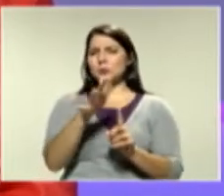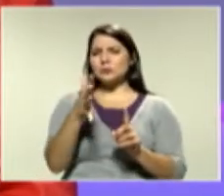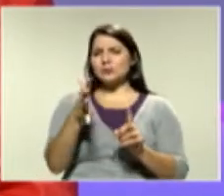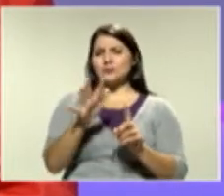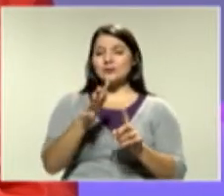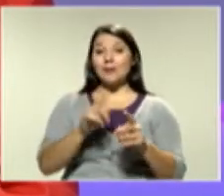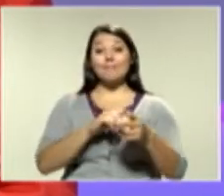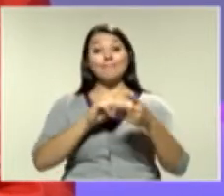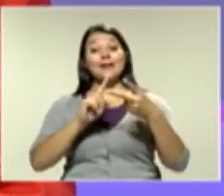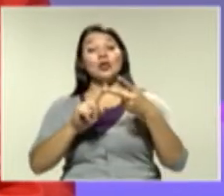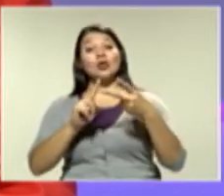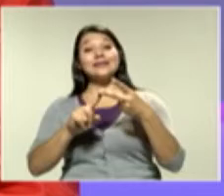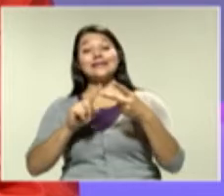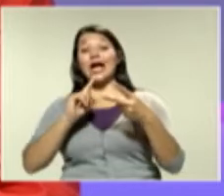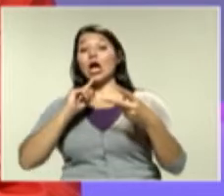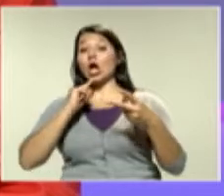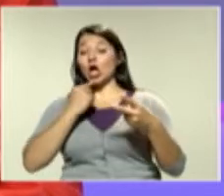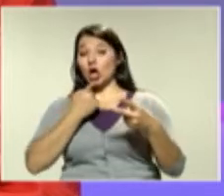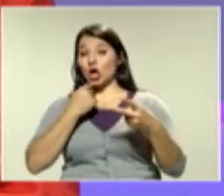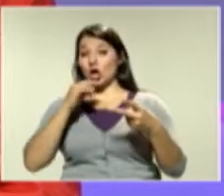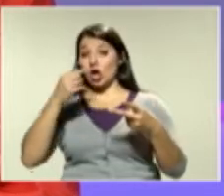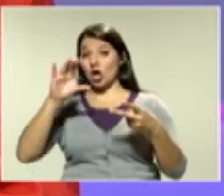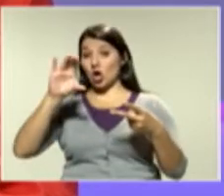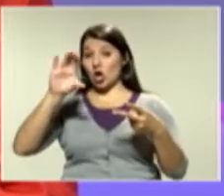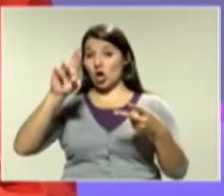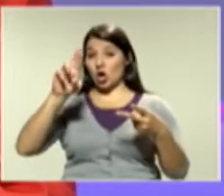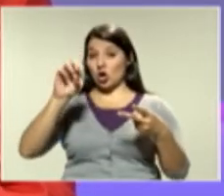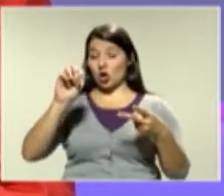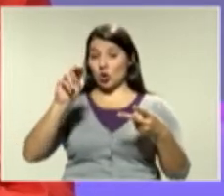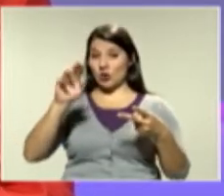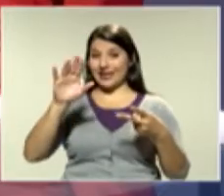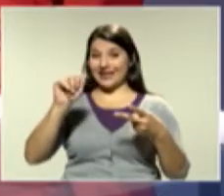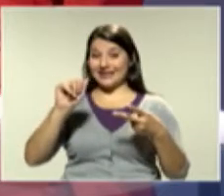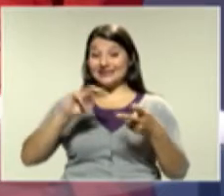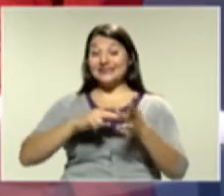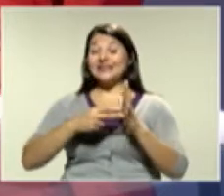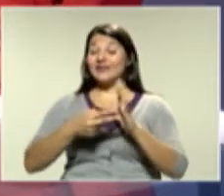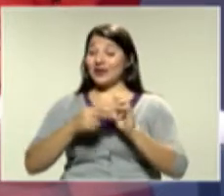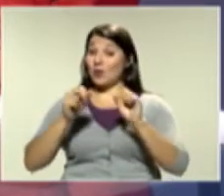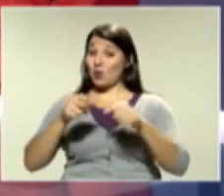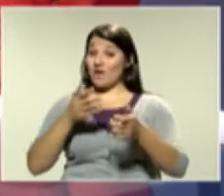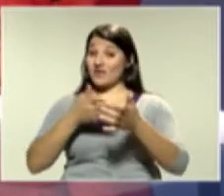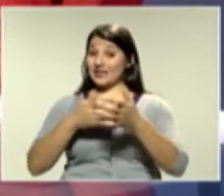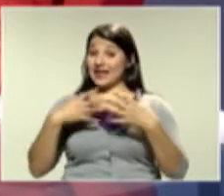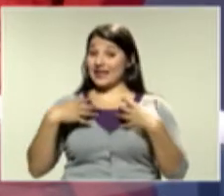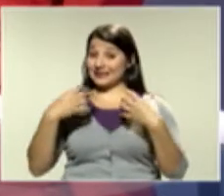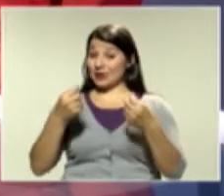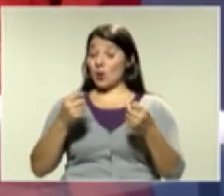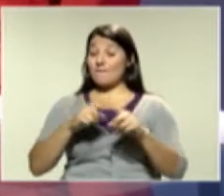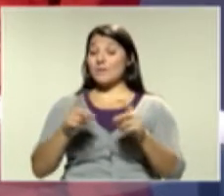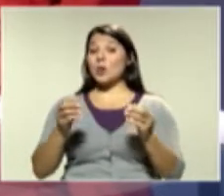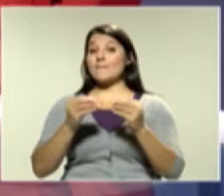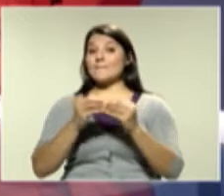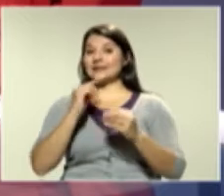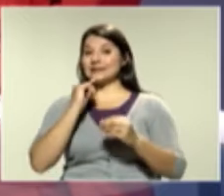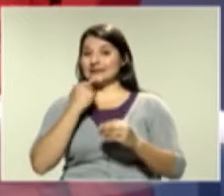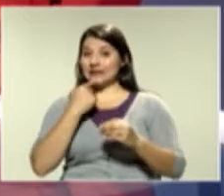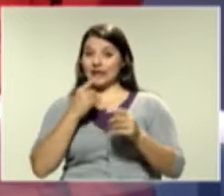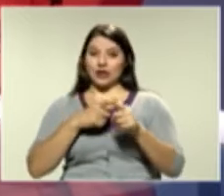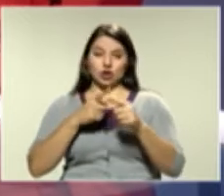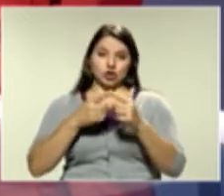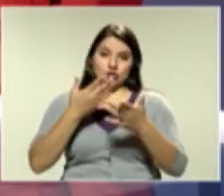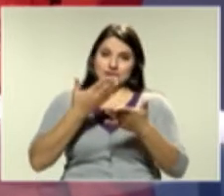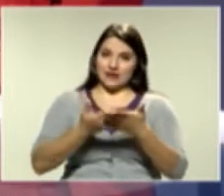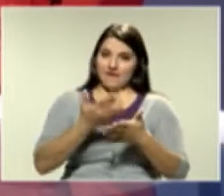plazo. Entonces ahí es donde entran las enfermedades crónicas muy dolorosas, ¿verdad? Para la sociedad,